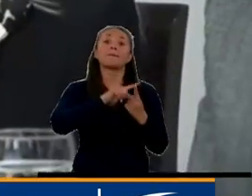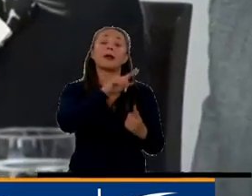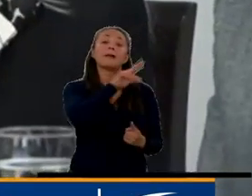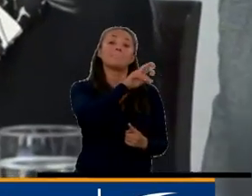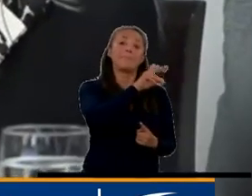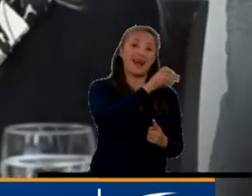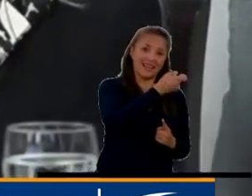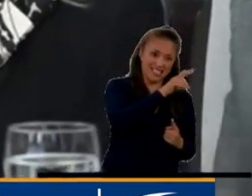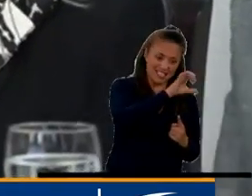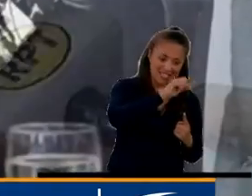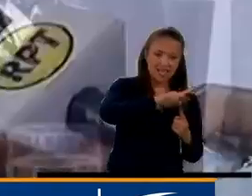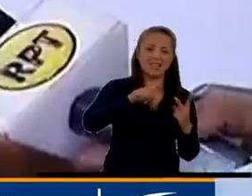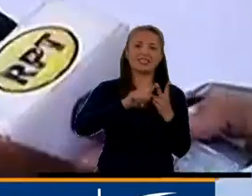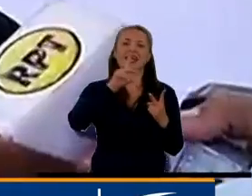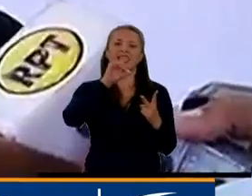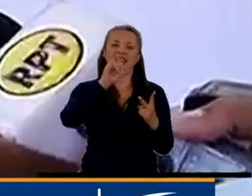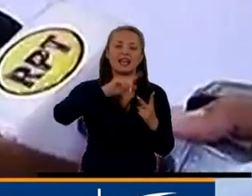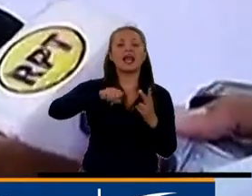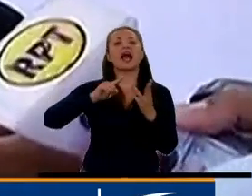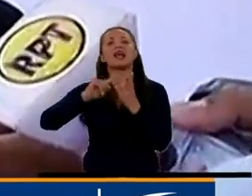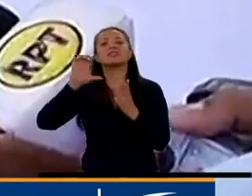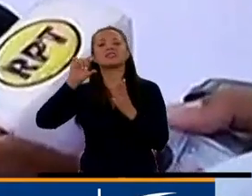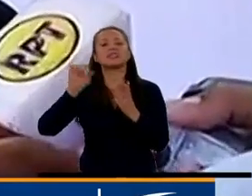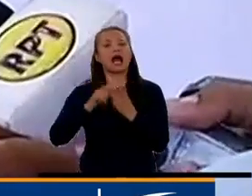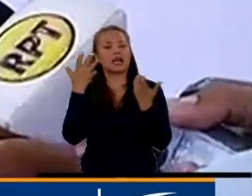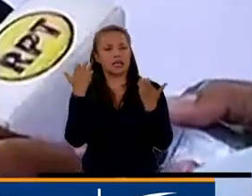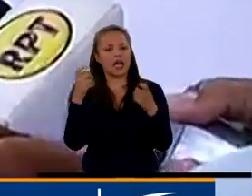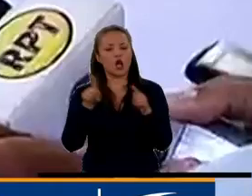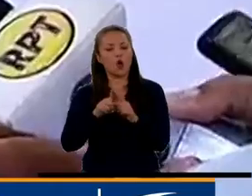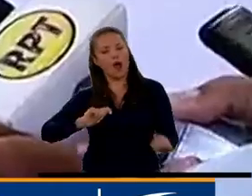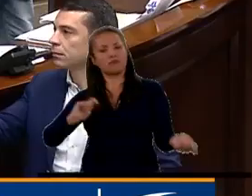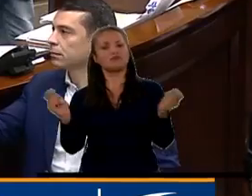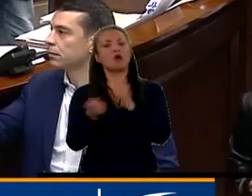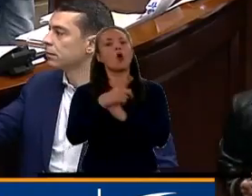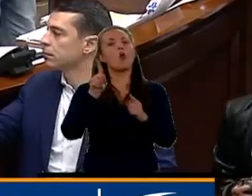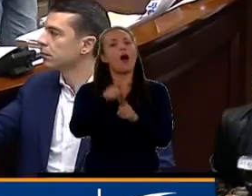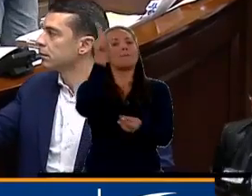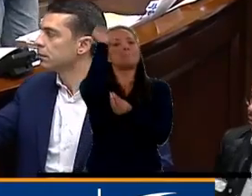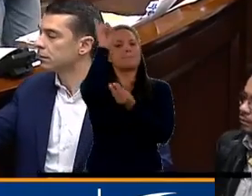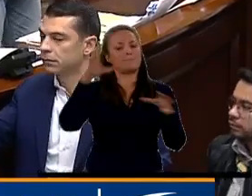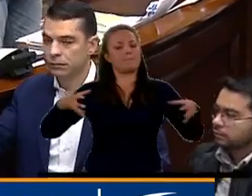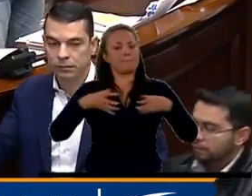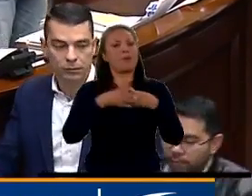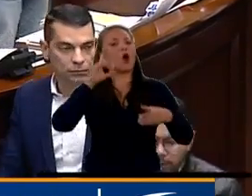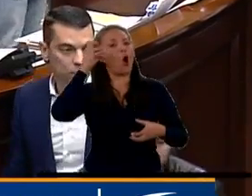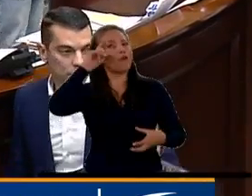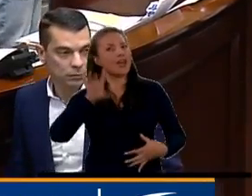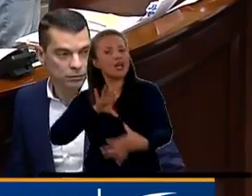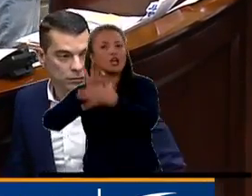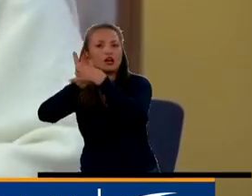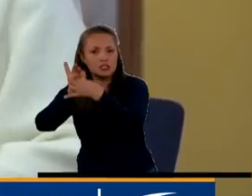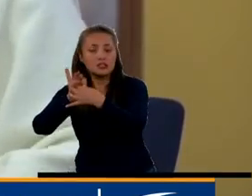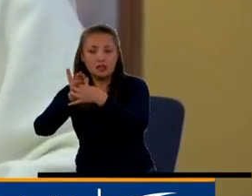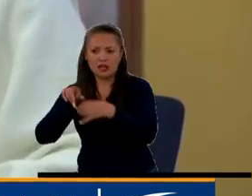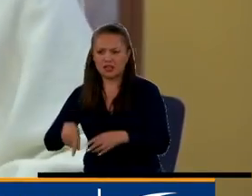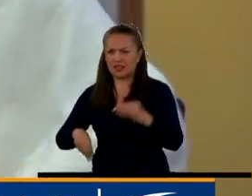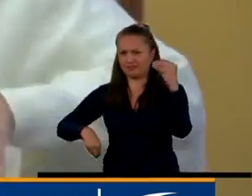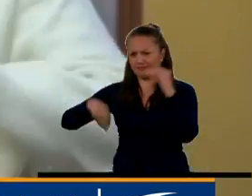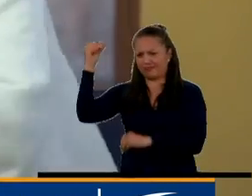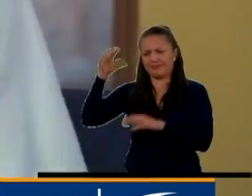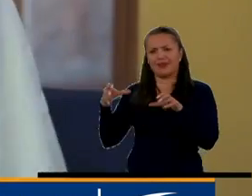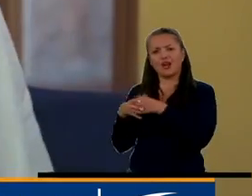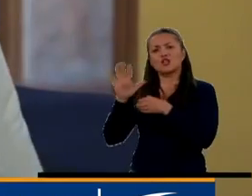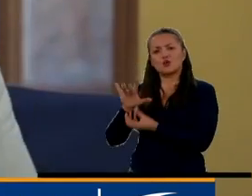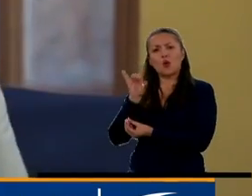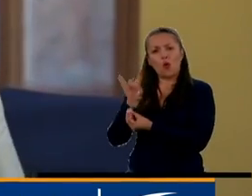César Gaviria están buscando convertirse en partidos de gobierno y así obtener beneficios a afirmaciones que inmediatamente rechazó la presidenta del